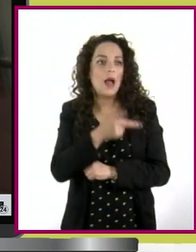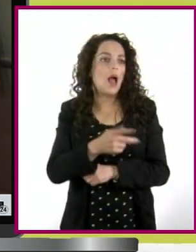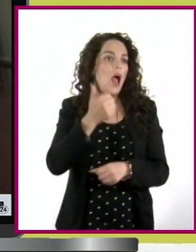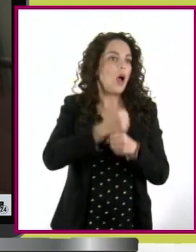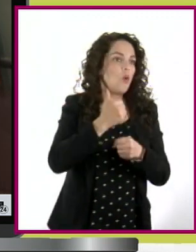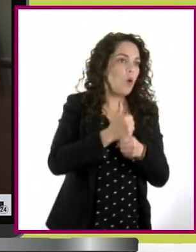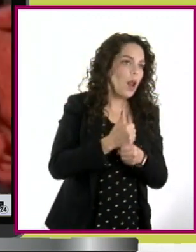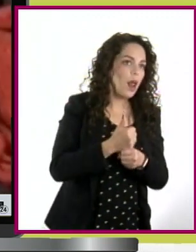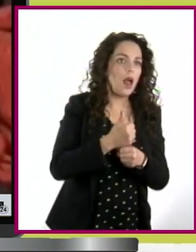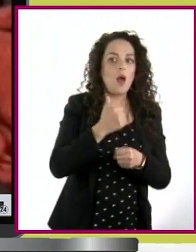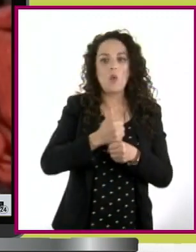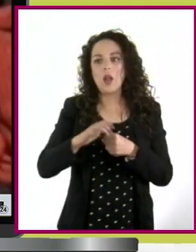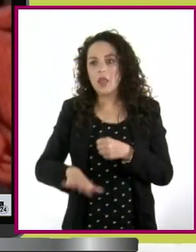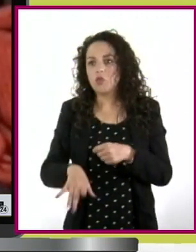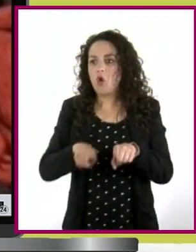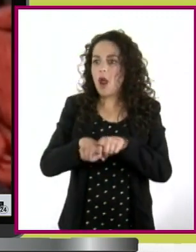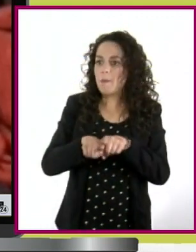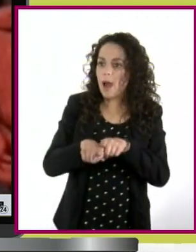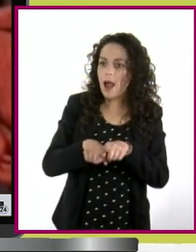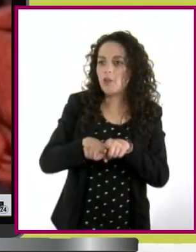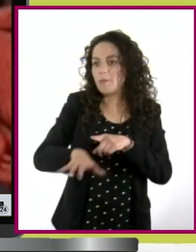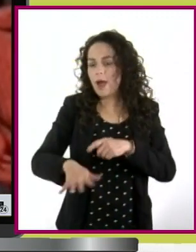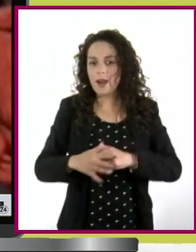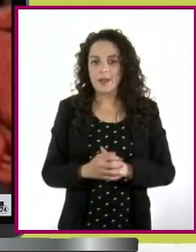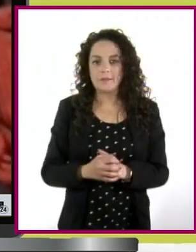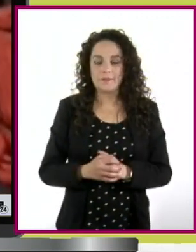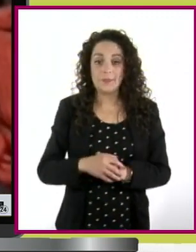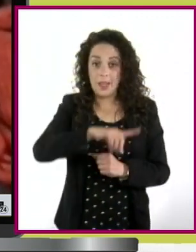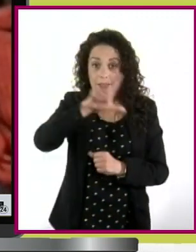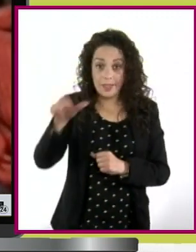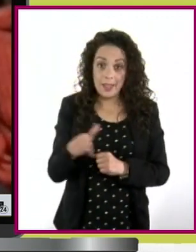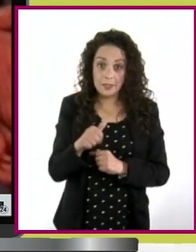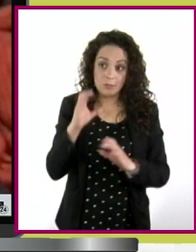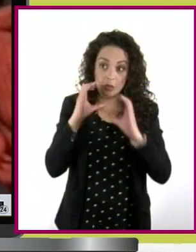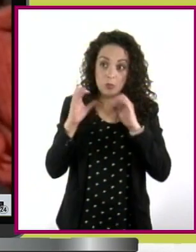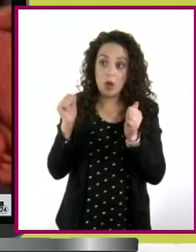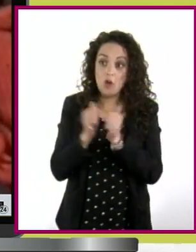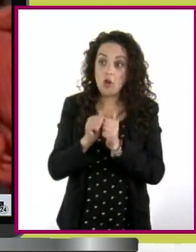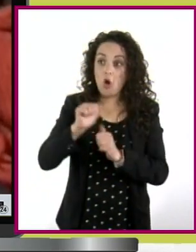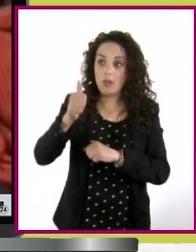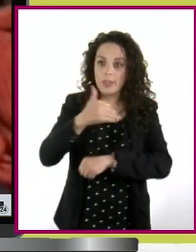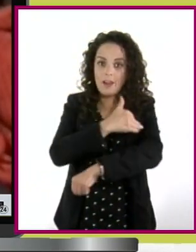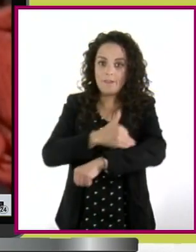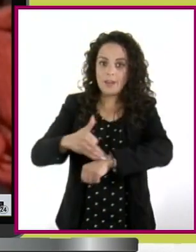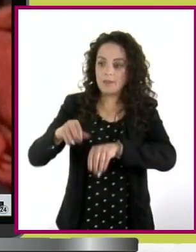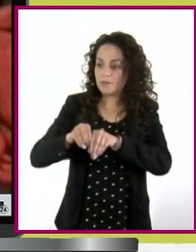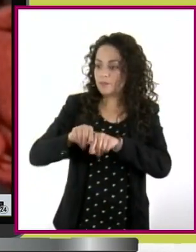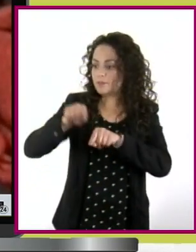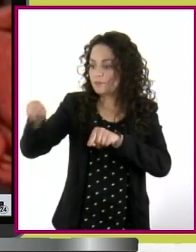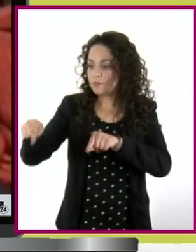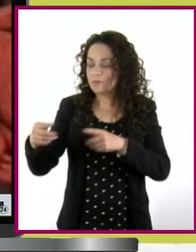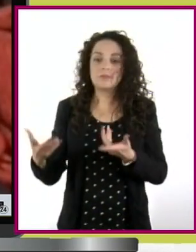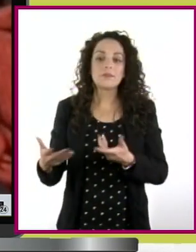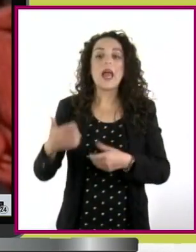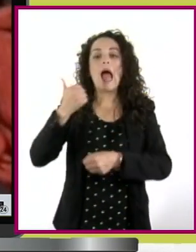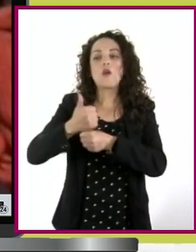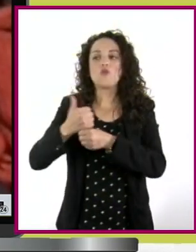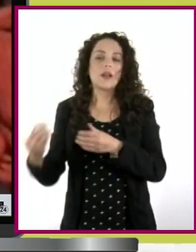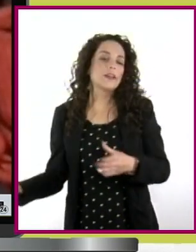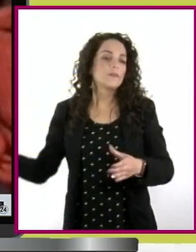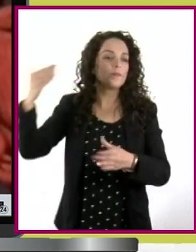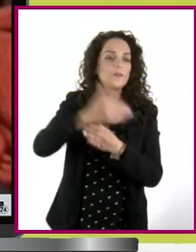abuelito, hermanitos. Luego comenzamos a comunicarnos con la familia más extensa, abuelitos que visitan la casa,